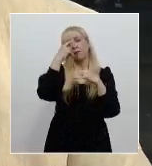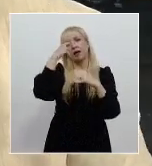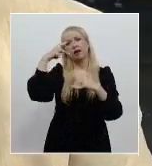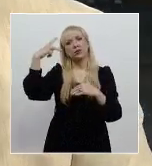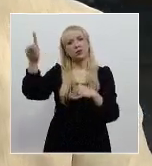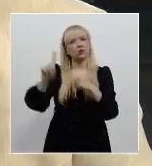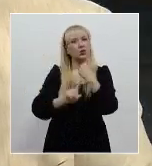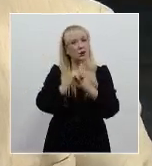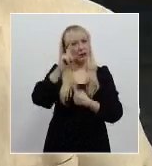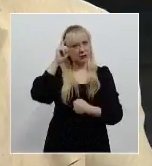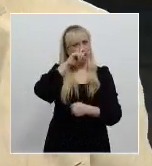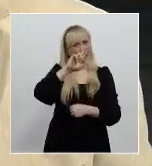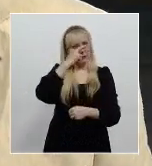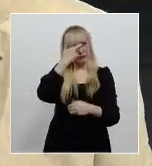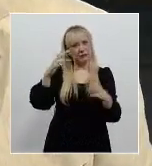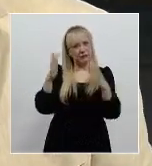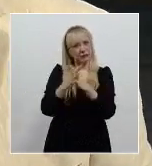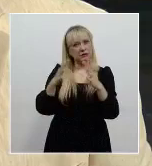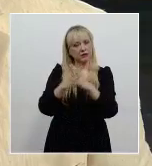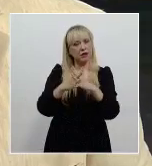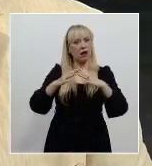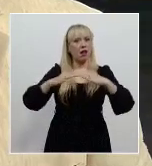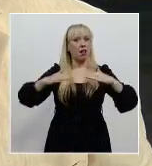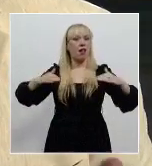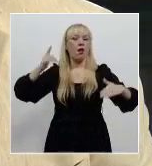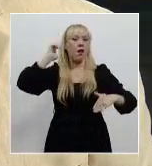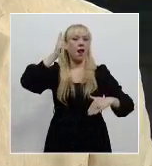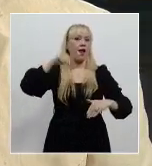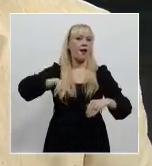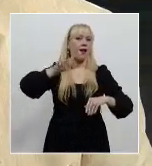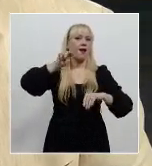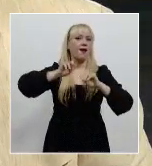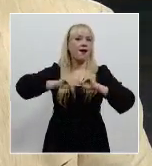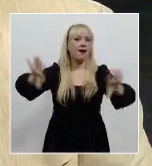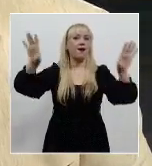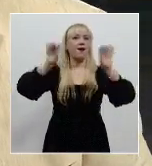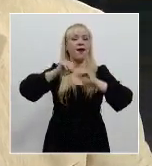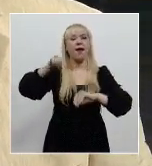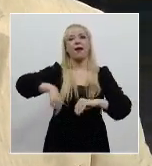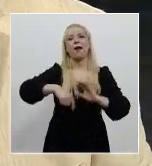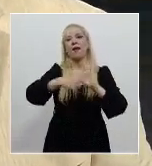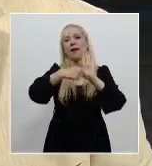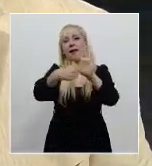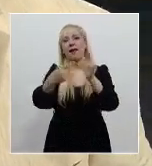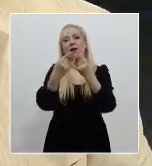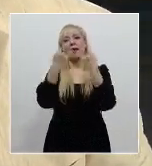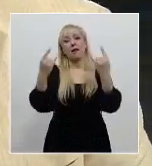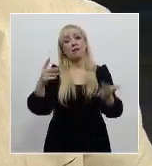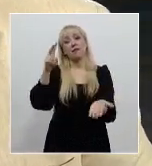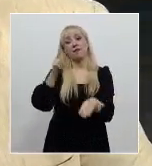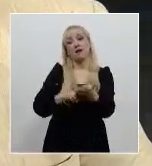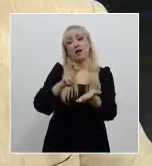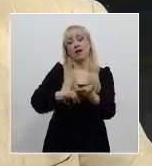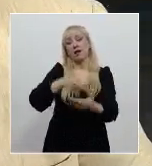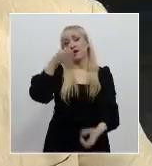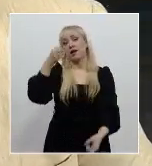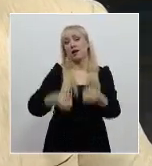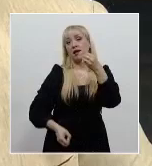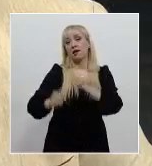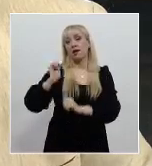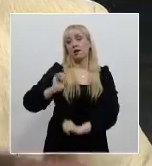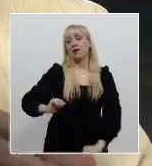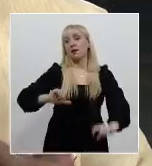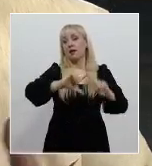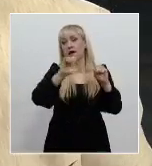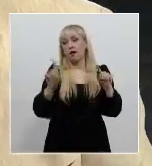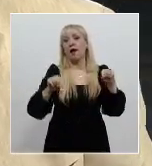momentos difíciles, y esperamos que nuestras producciones también les muestre el valor enorme del trabajo del Poder Judicial de